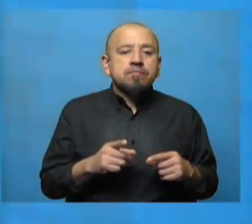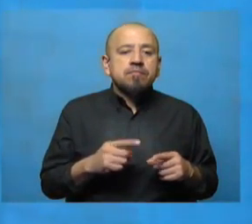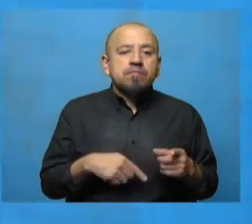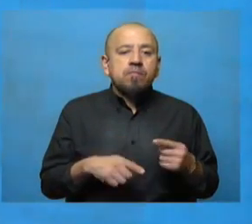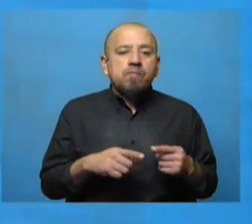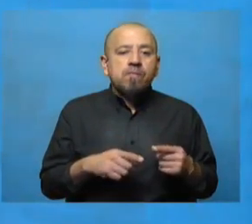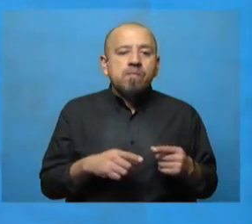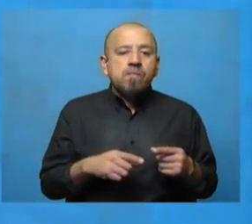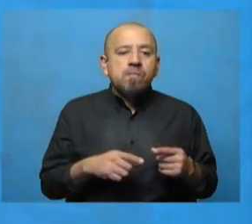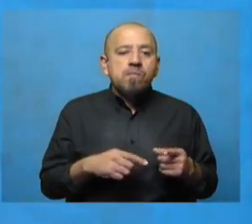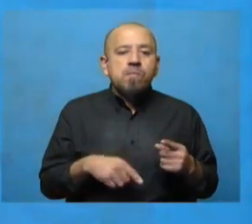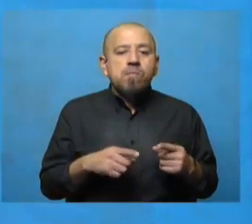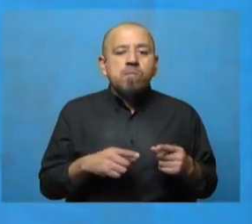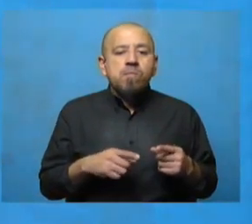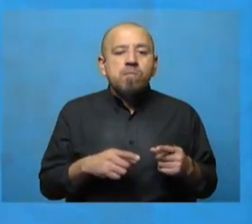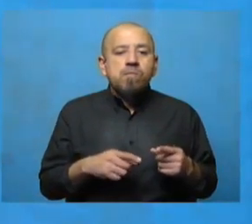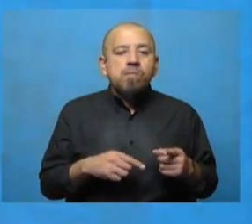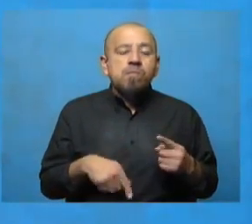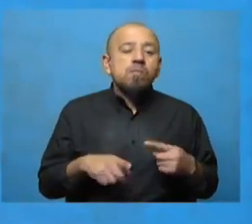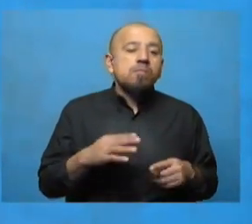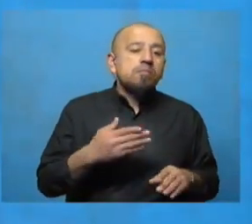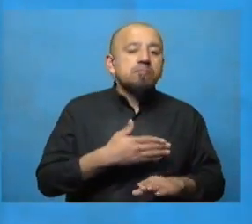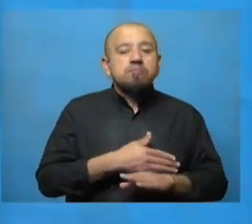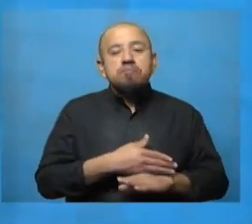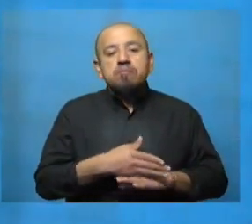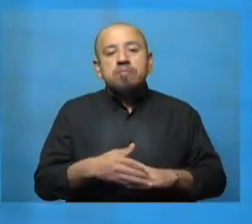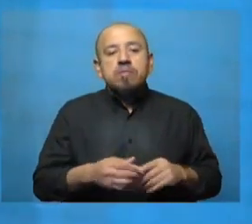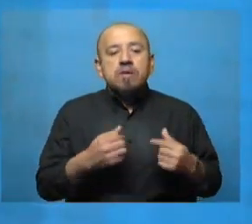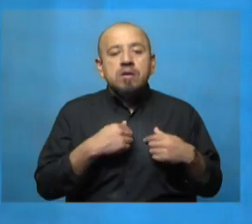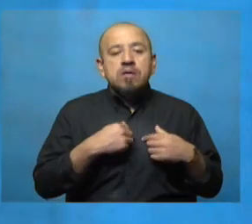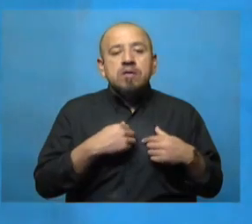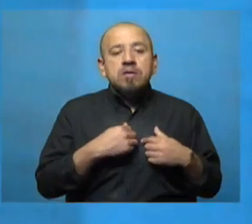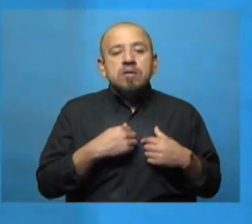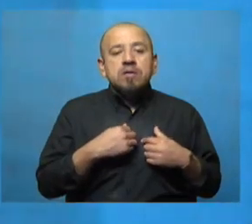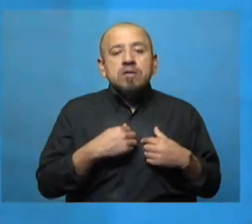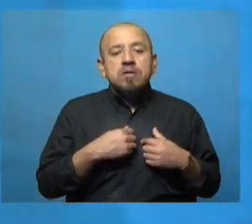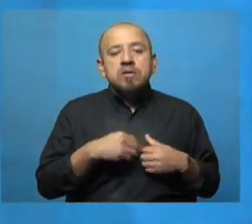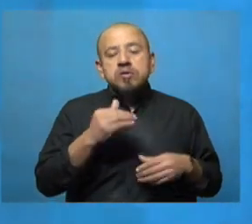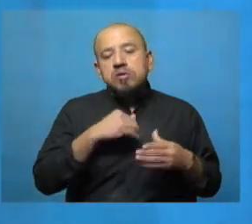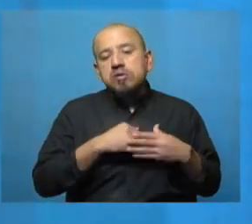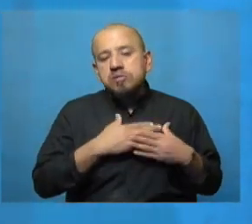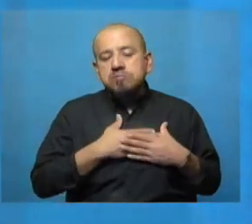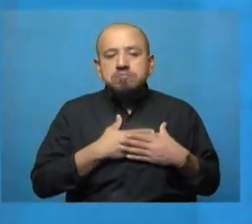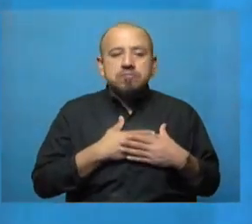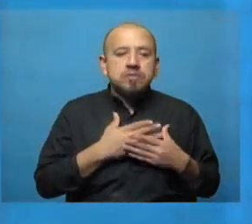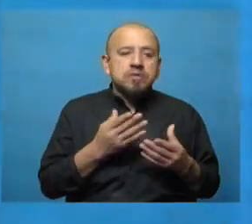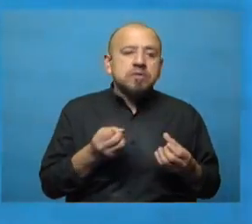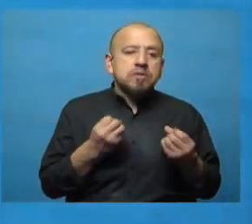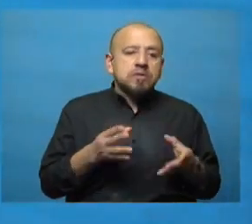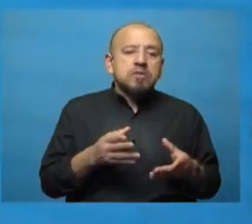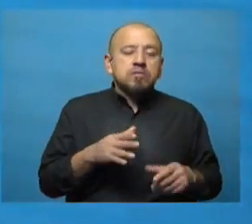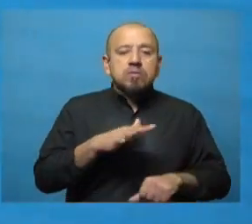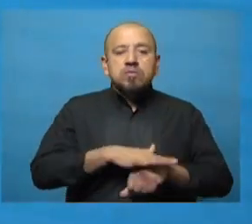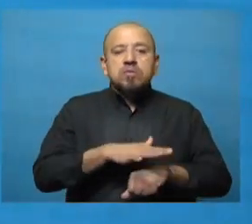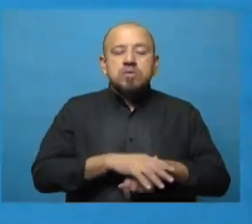como un como un legado ahí que que yo lo tengo le llevo en el corazón con mucho cariño con mucho cariño Pues una